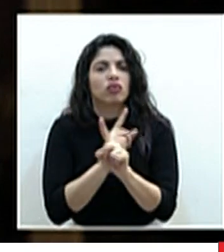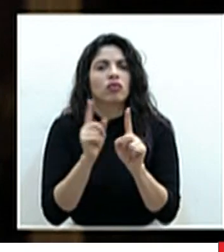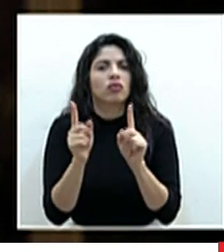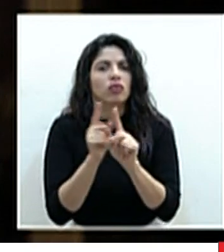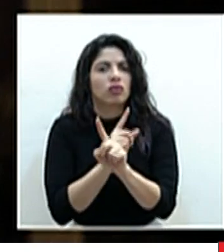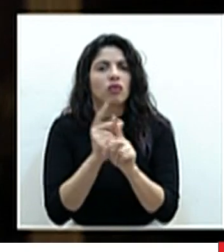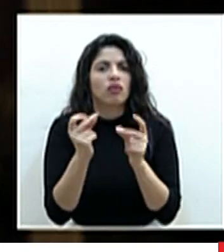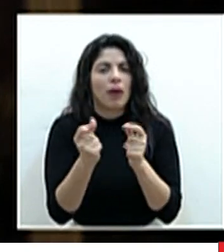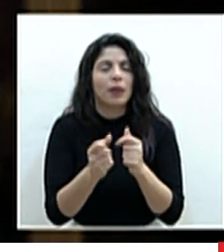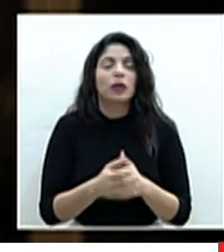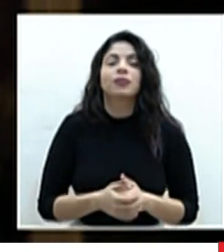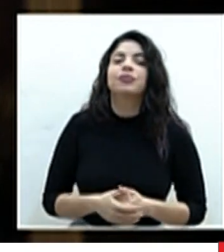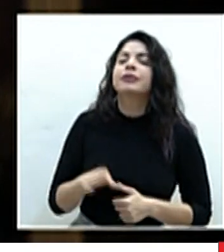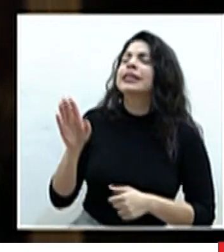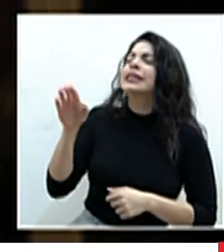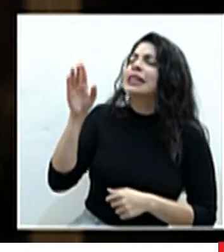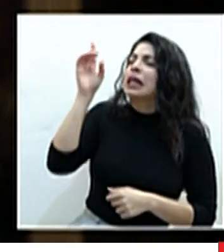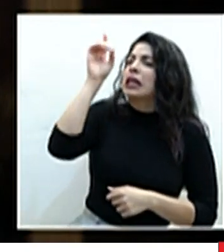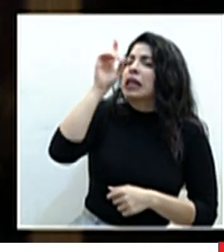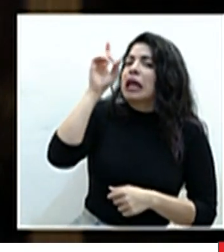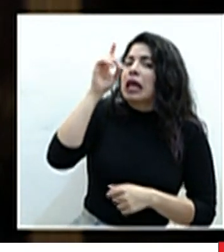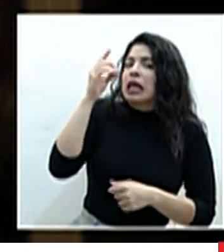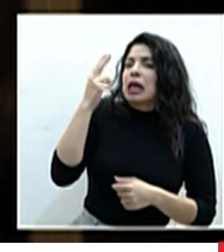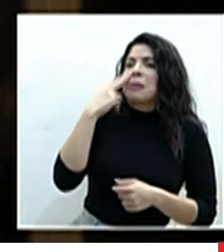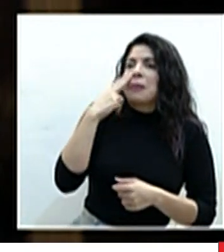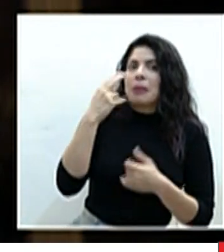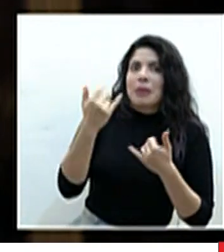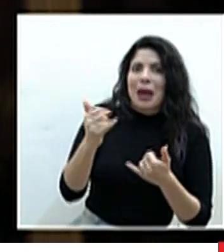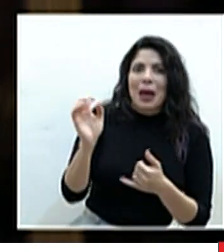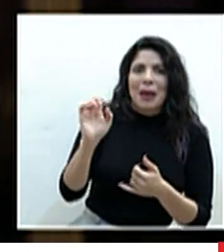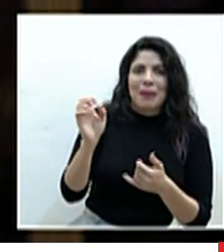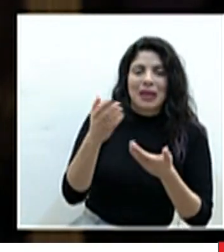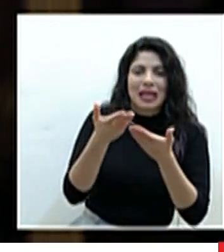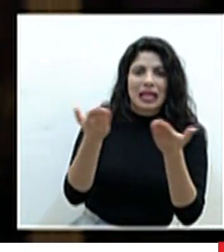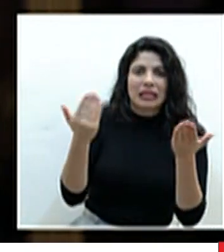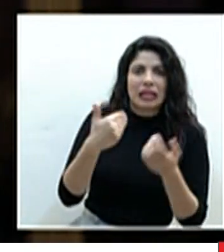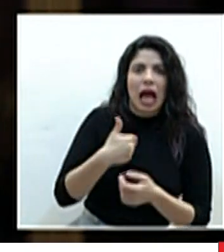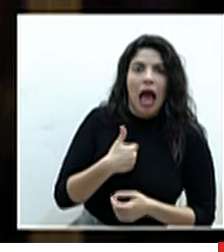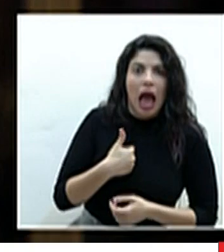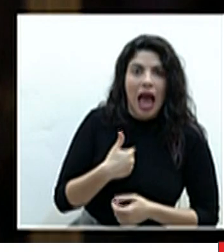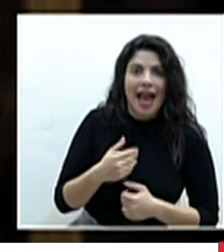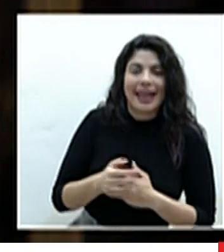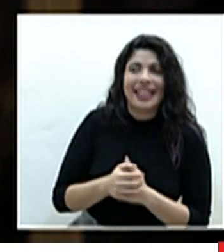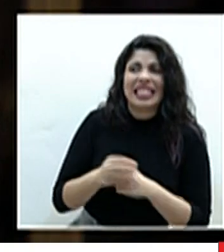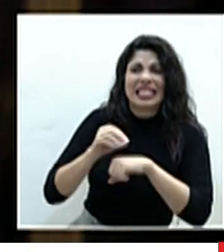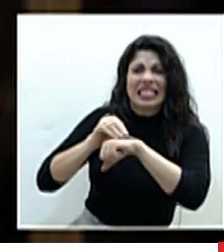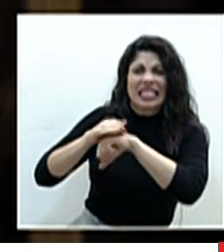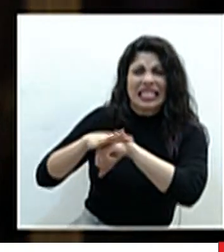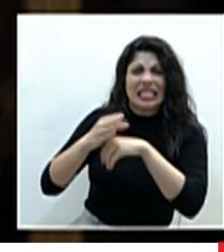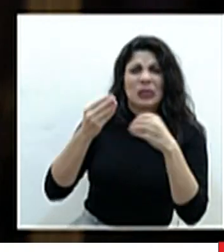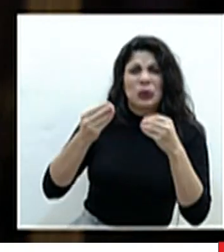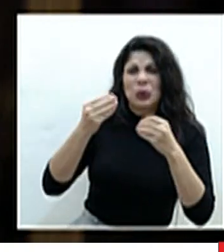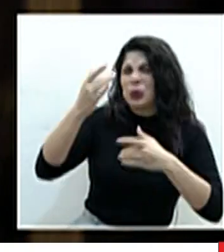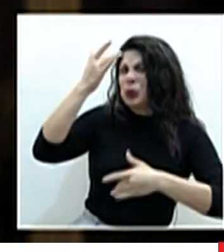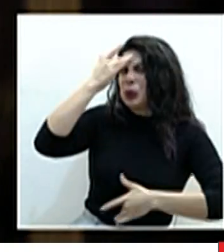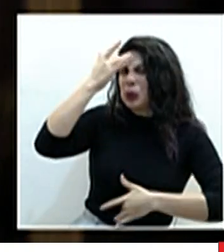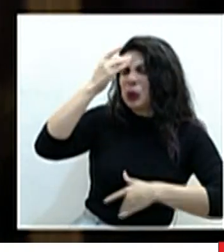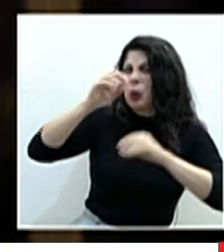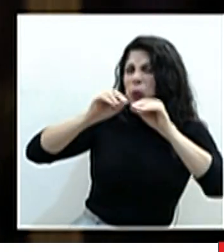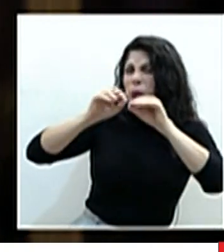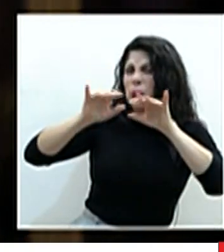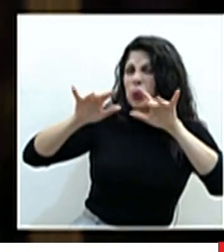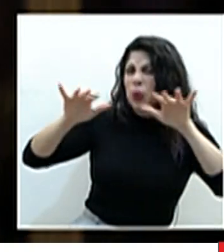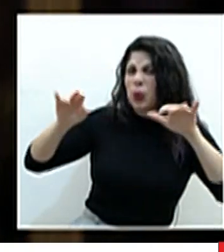Don Daniel, en vista de la emergencia que se está viviendo con la alta incidencia de casos de contagios en la